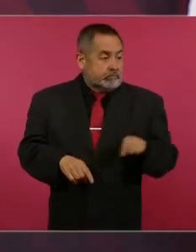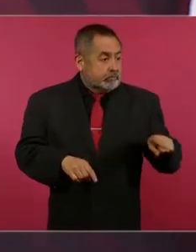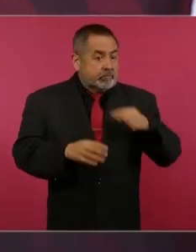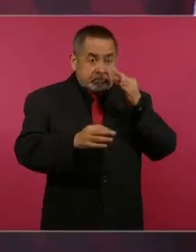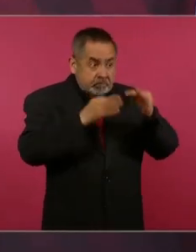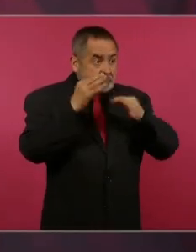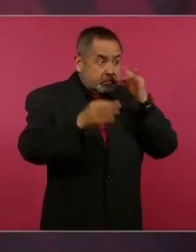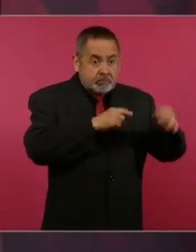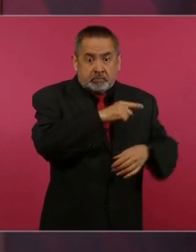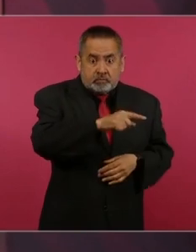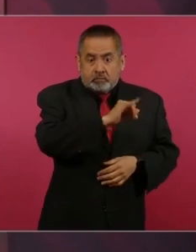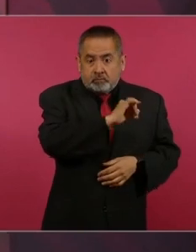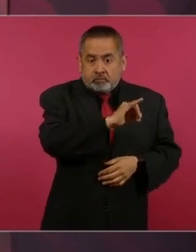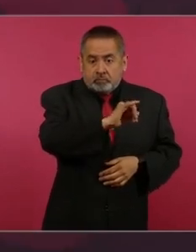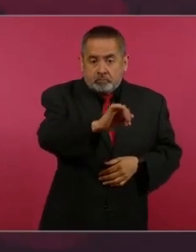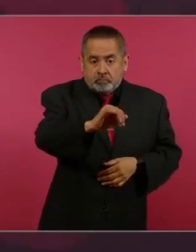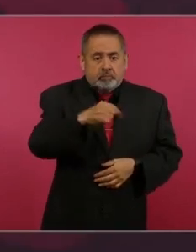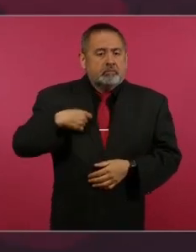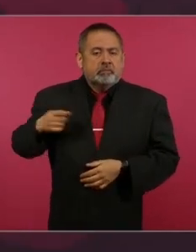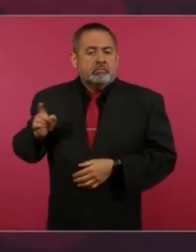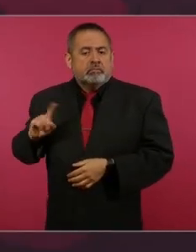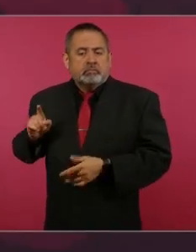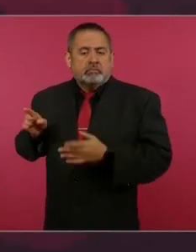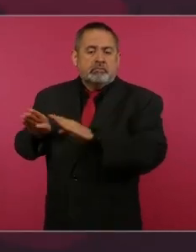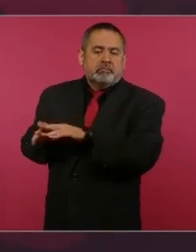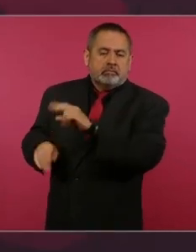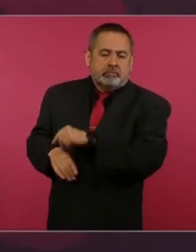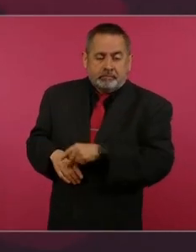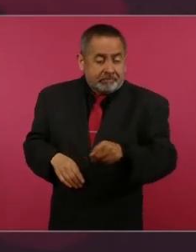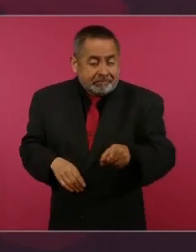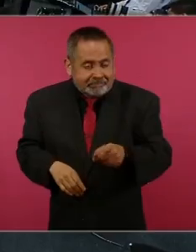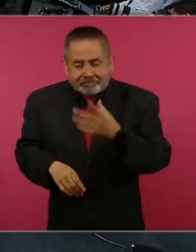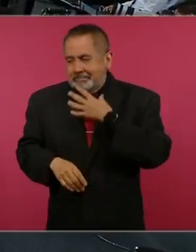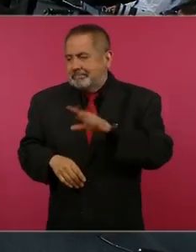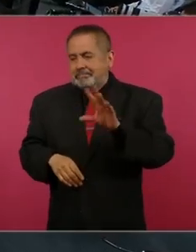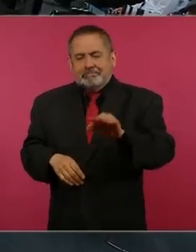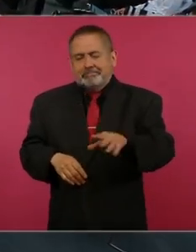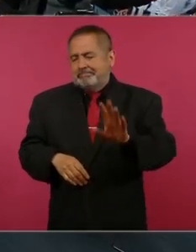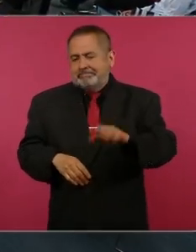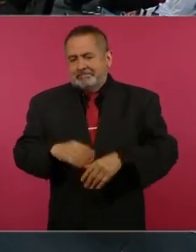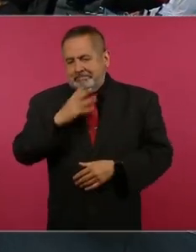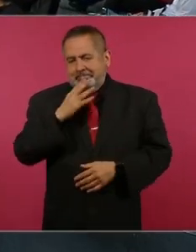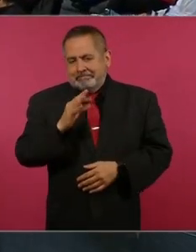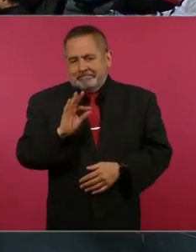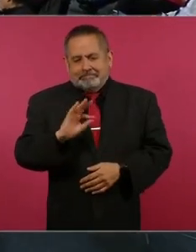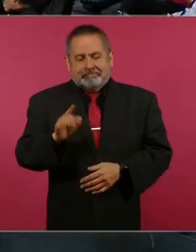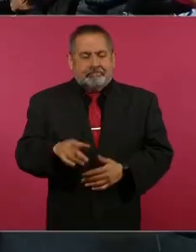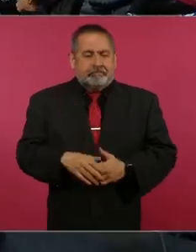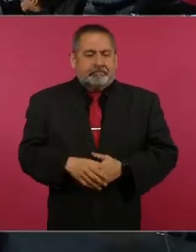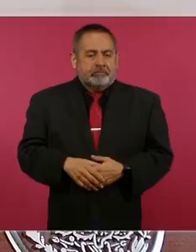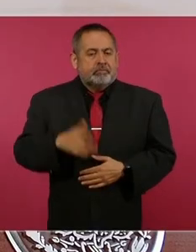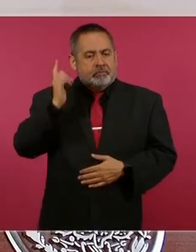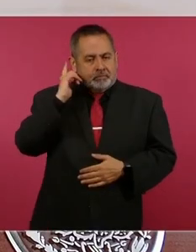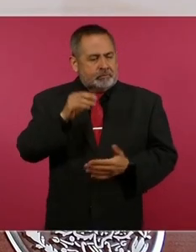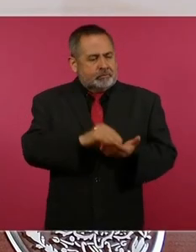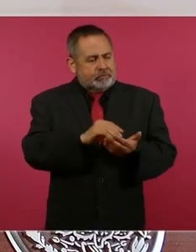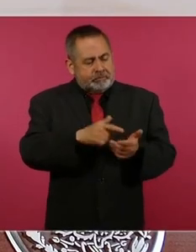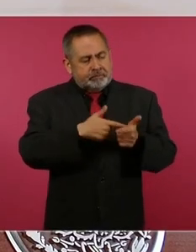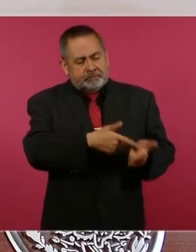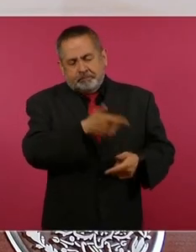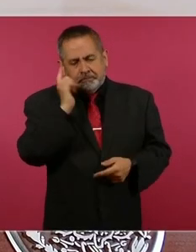de toda esa guerra sucia. No, esto no es nada. No es nada, y ojalá y se sigan comportando